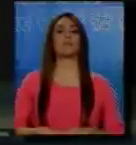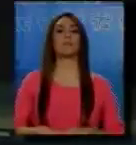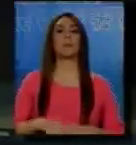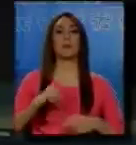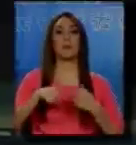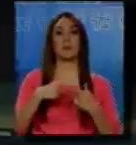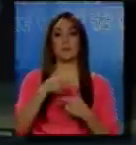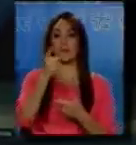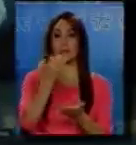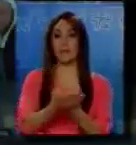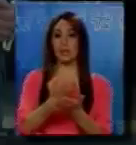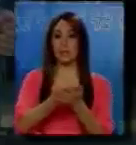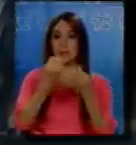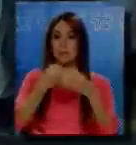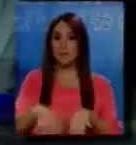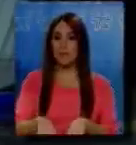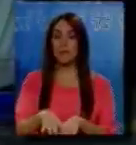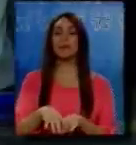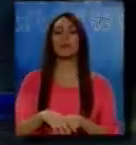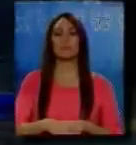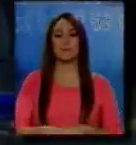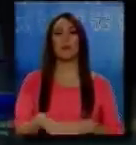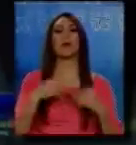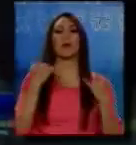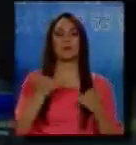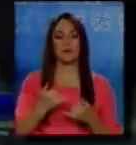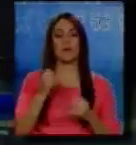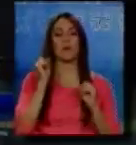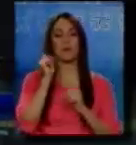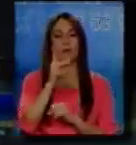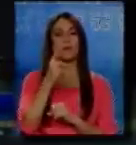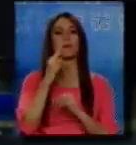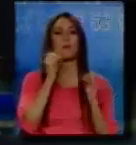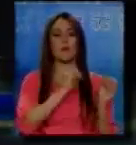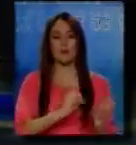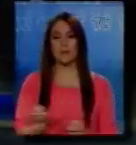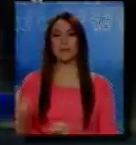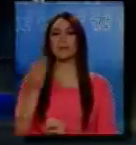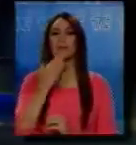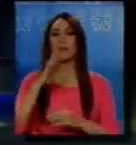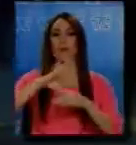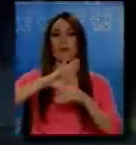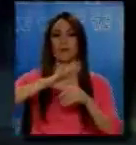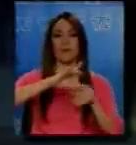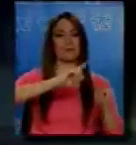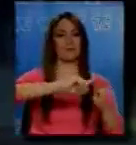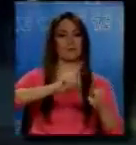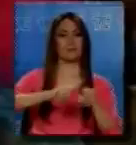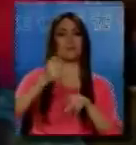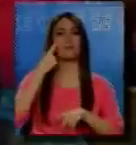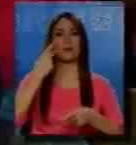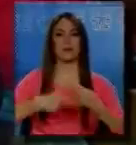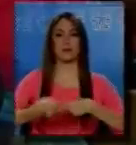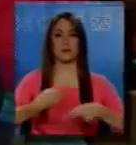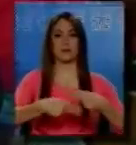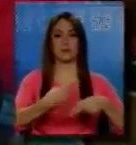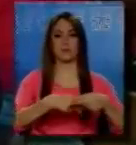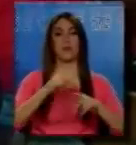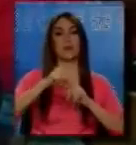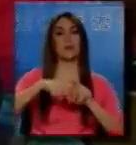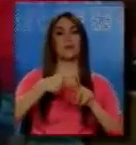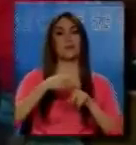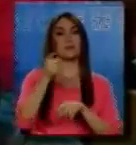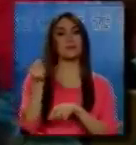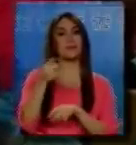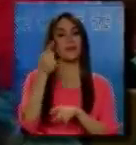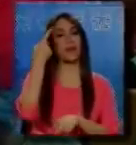pérdidas económicas que ustedes pudieron haber tenido, vamos a organizar una serie de ferias de comercio. El acuerdo consiste